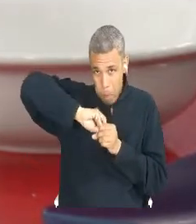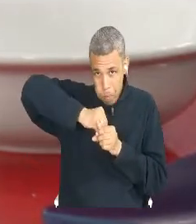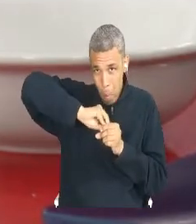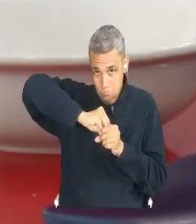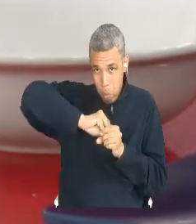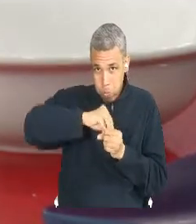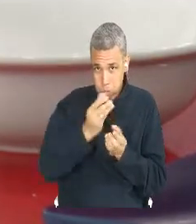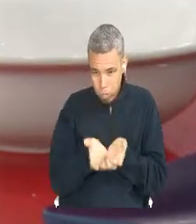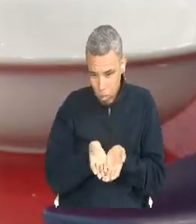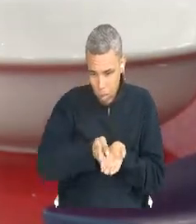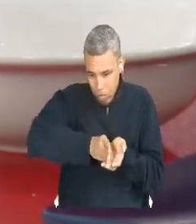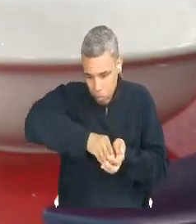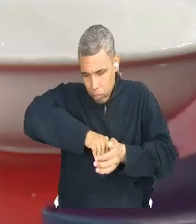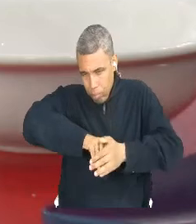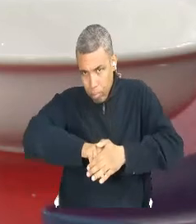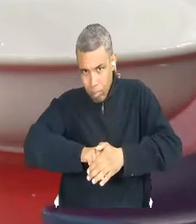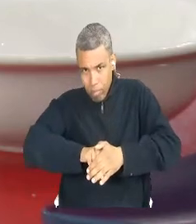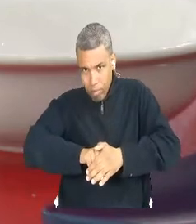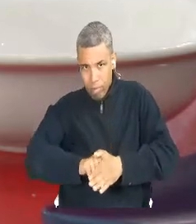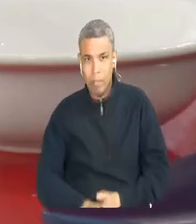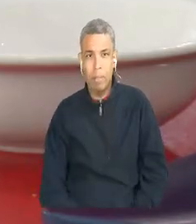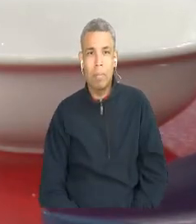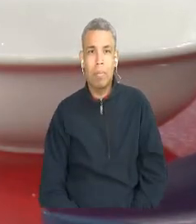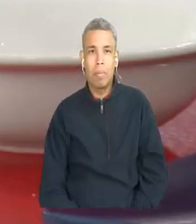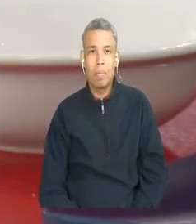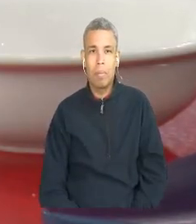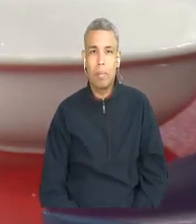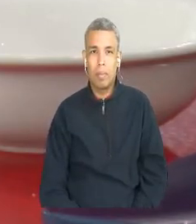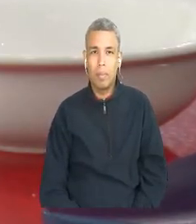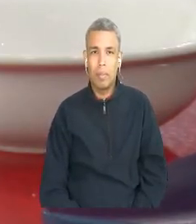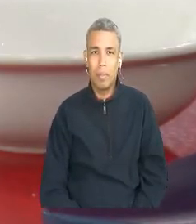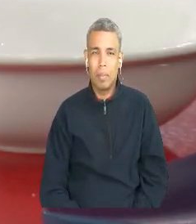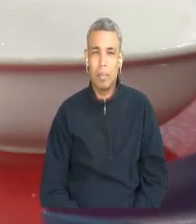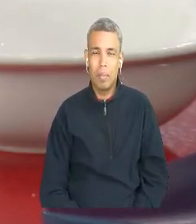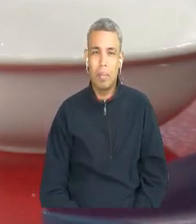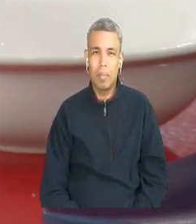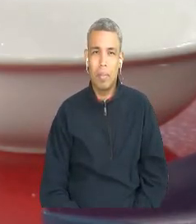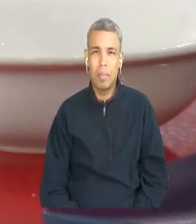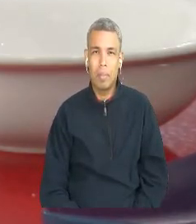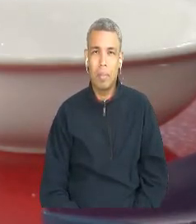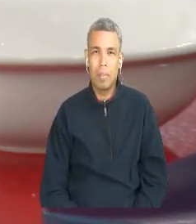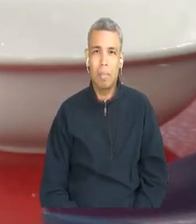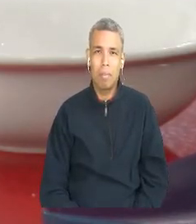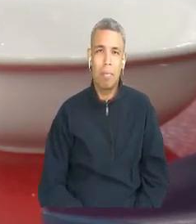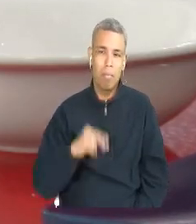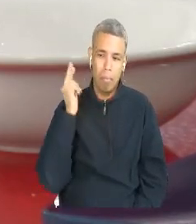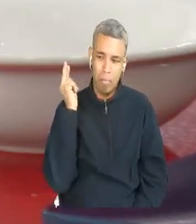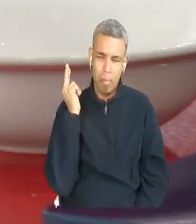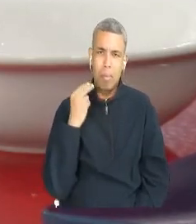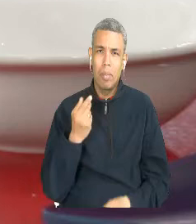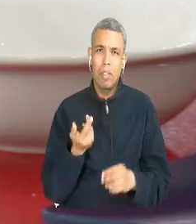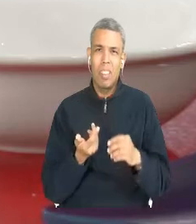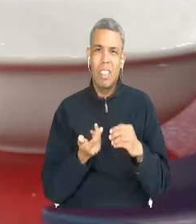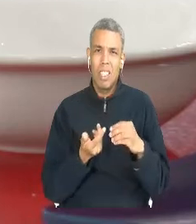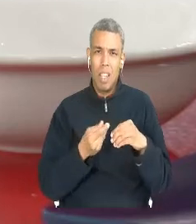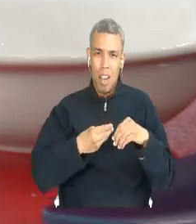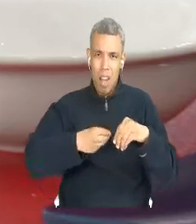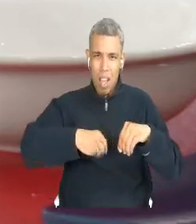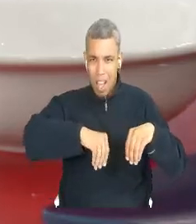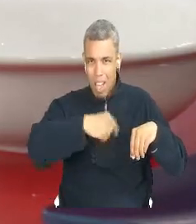paso. Sí, a ver, primero se tiene que hacer la mezcla de la harina con la leche,